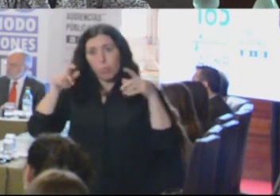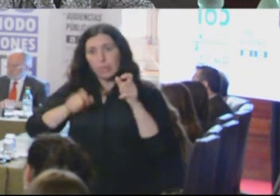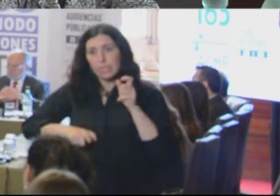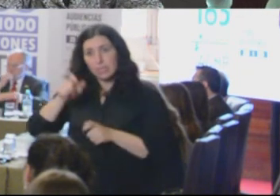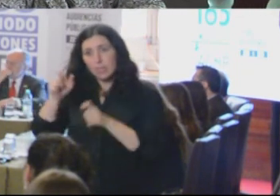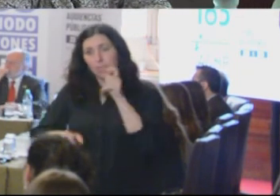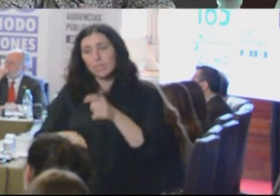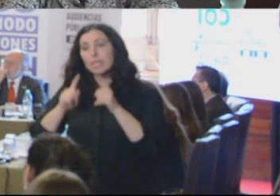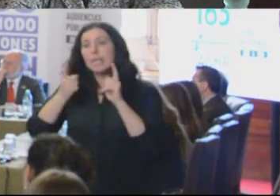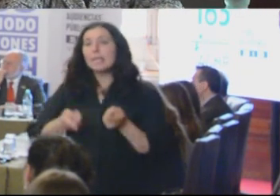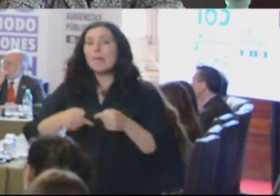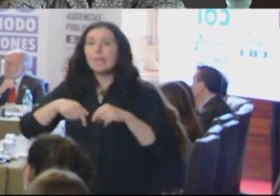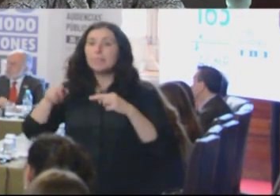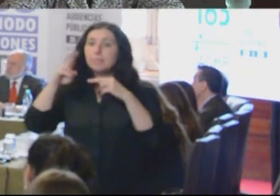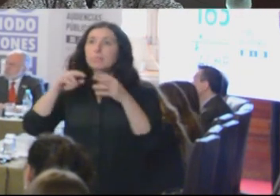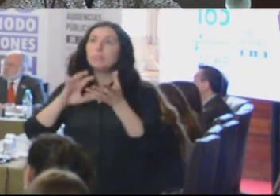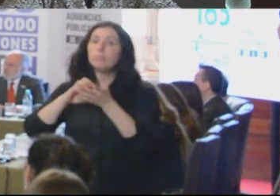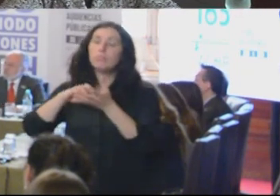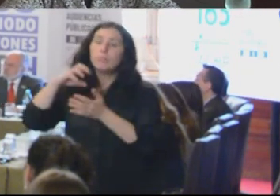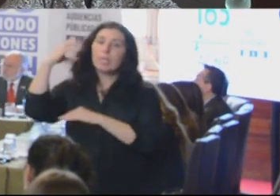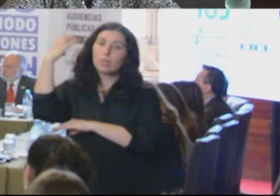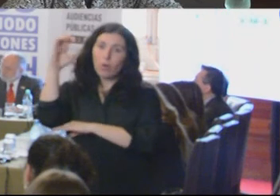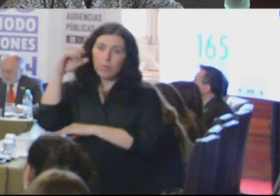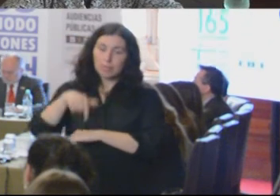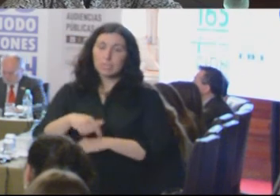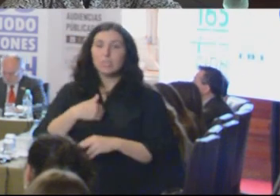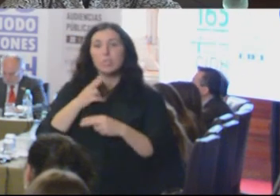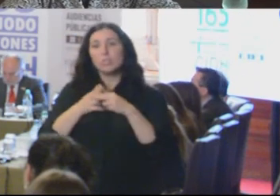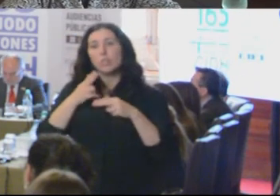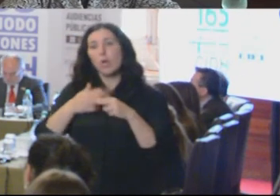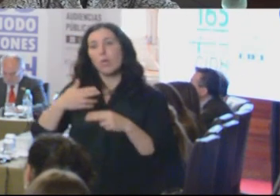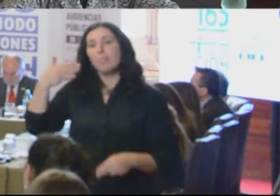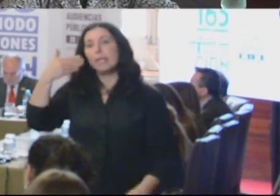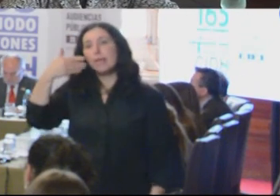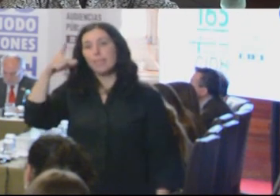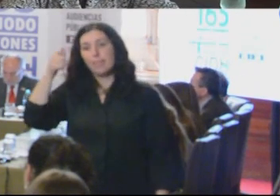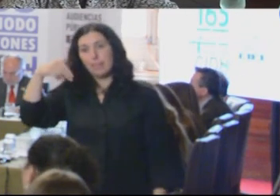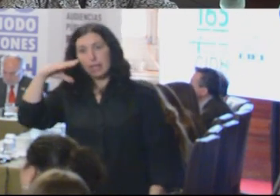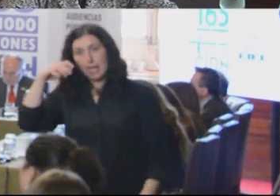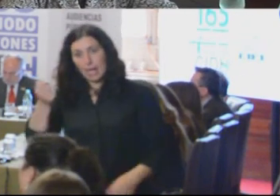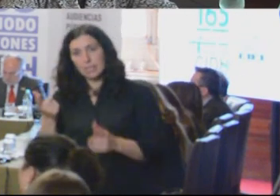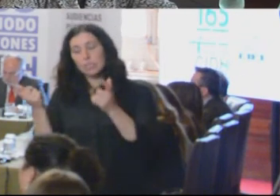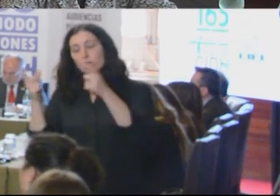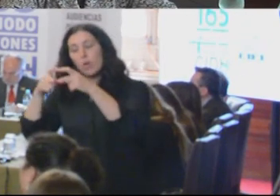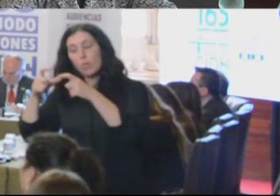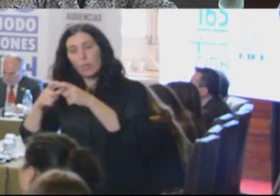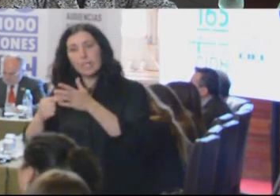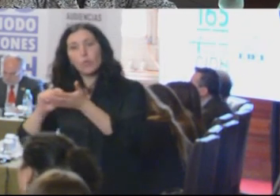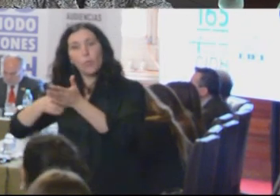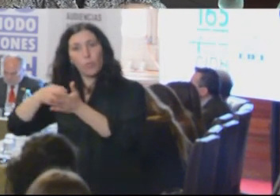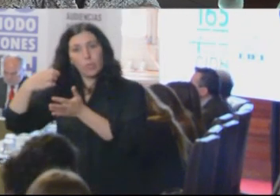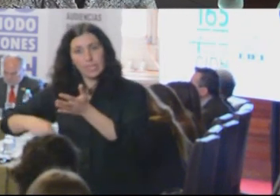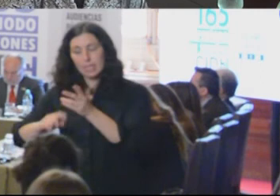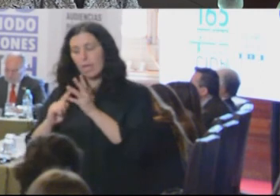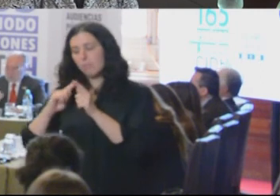siguen esta audiencia en colombia mi nombre es blanca irene lópez garzón de la corporación jurídica al ir a castro igualmente se